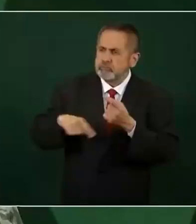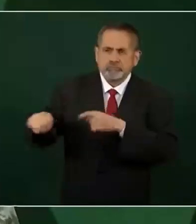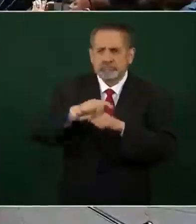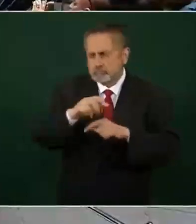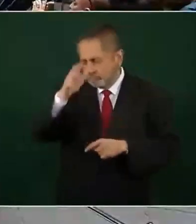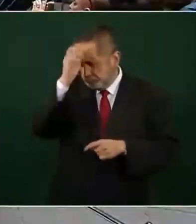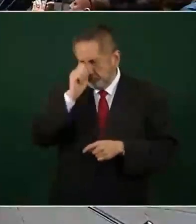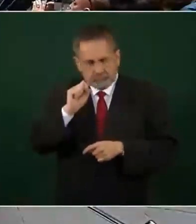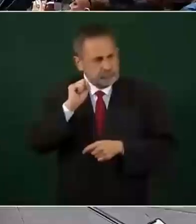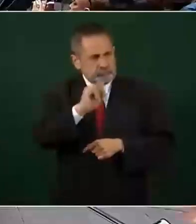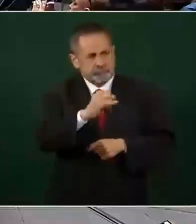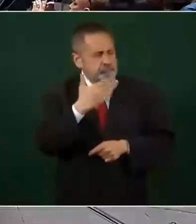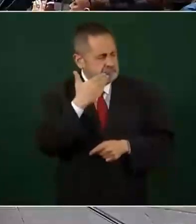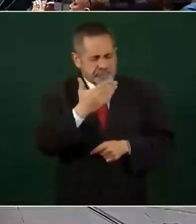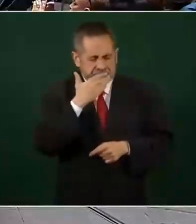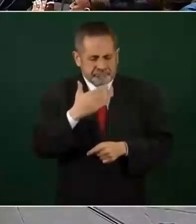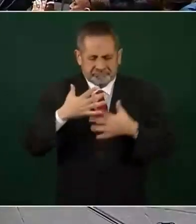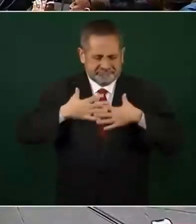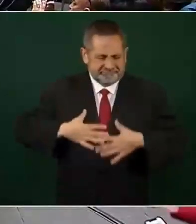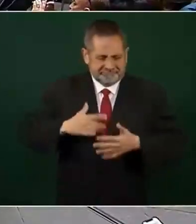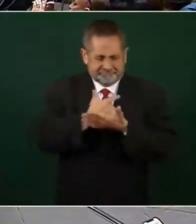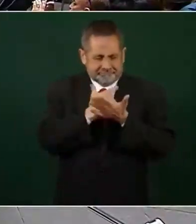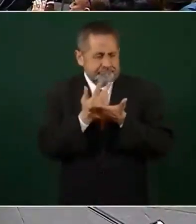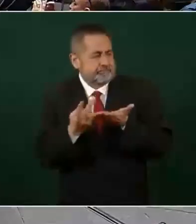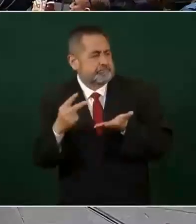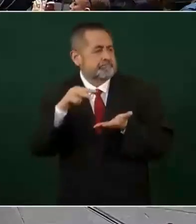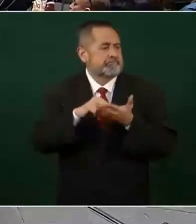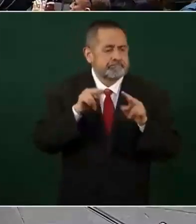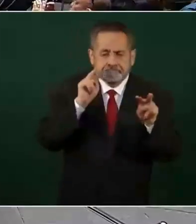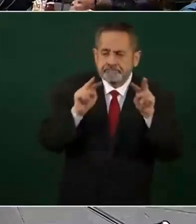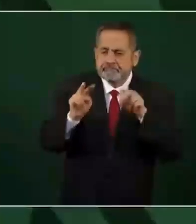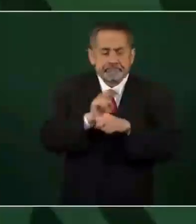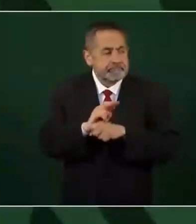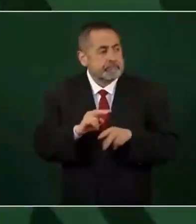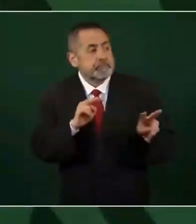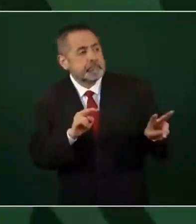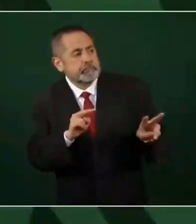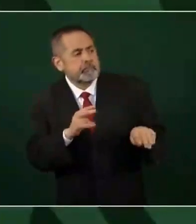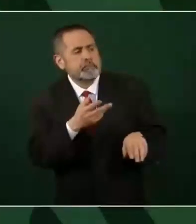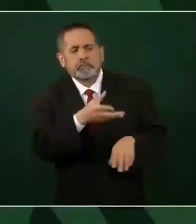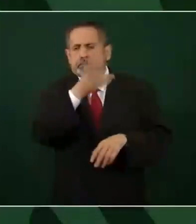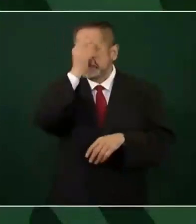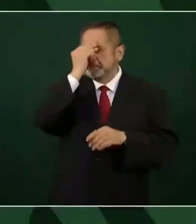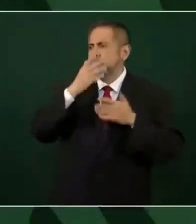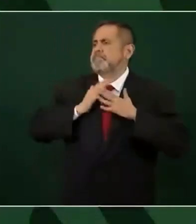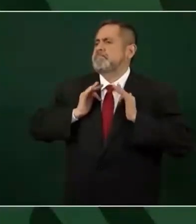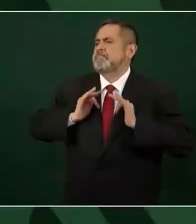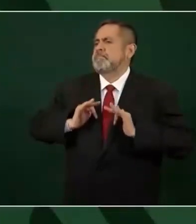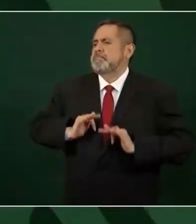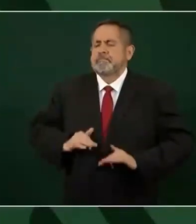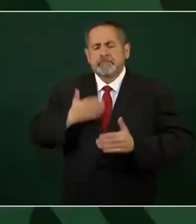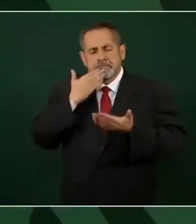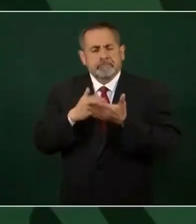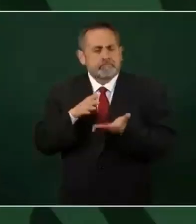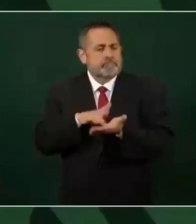Nacional tuviera esa presencia, generándoles estas condiciones de seguridad y apoyo a